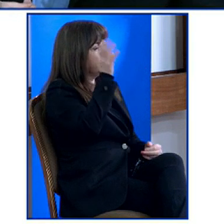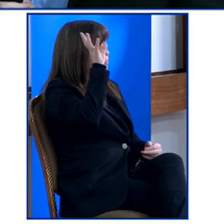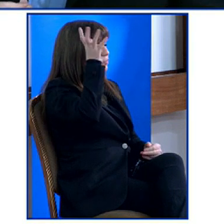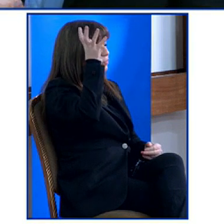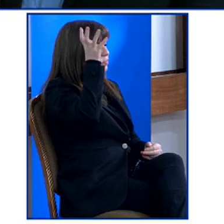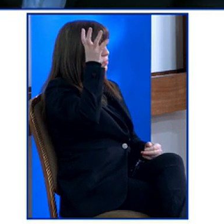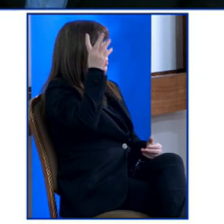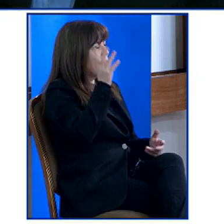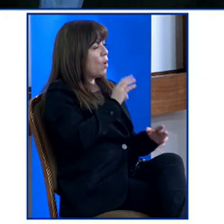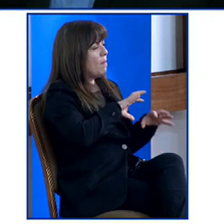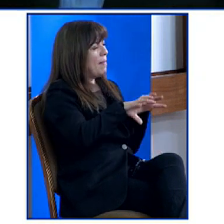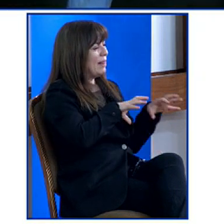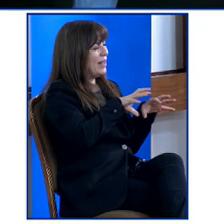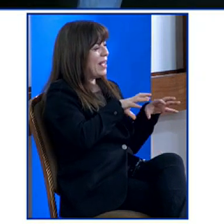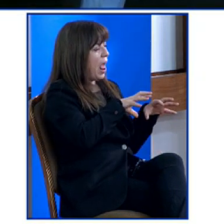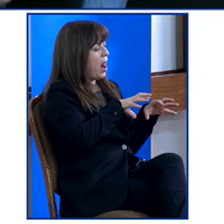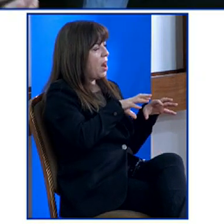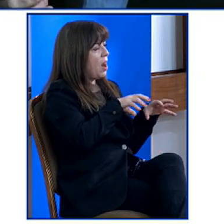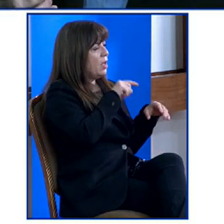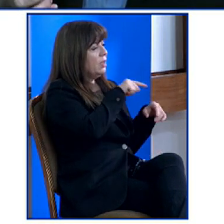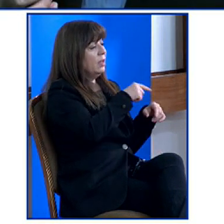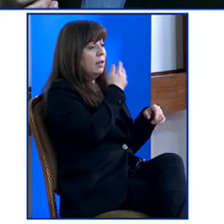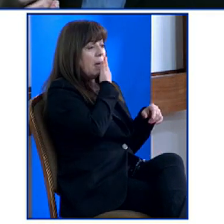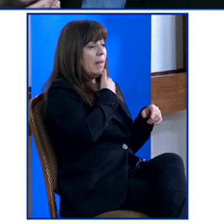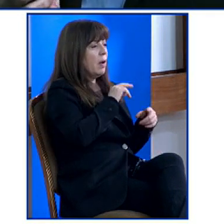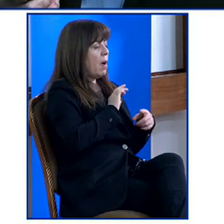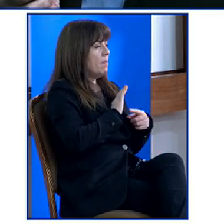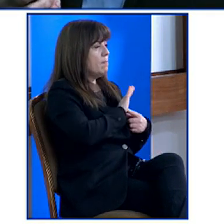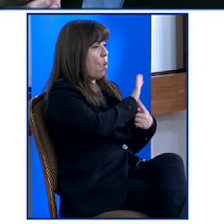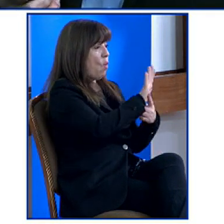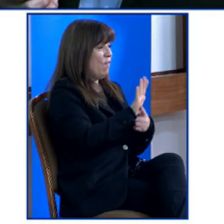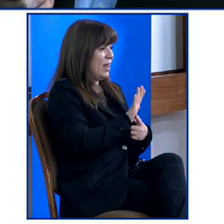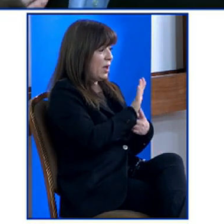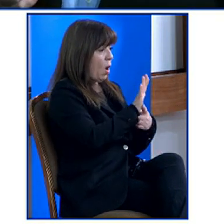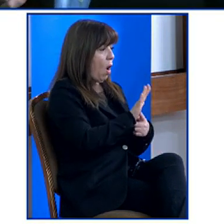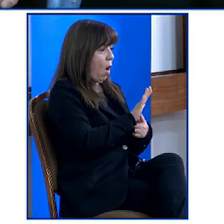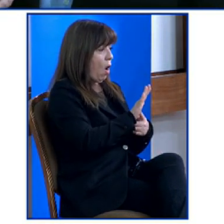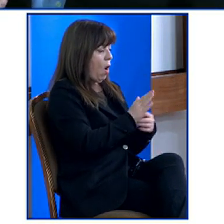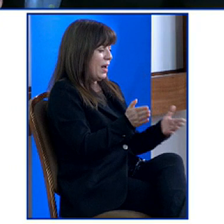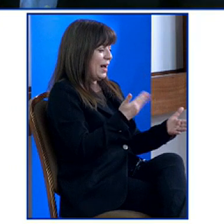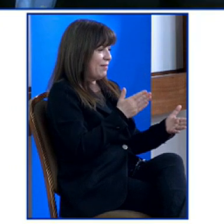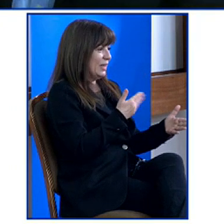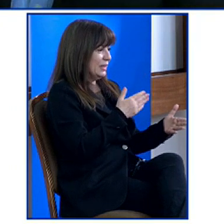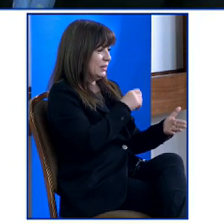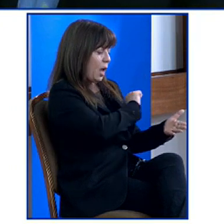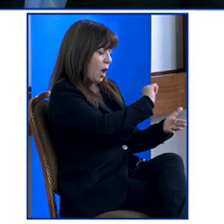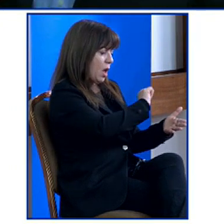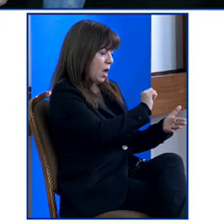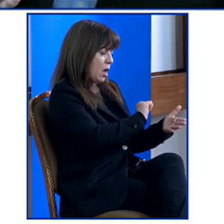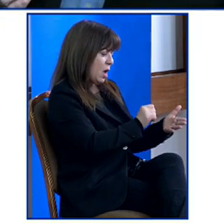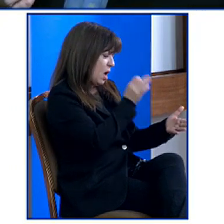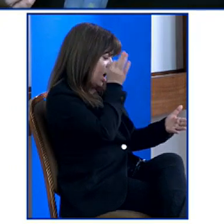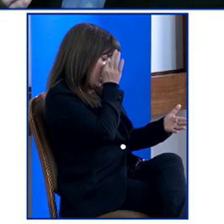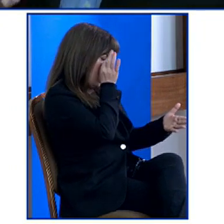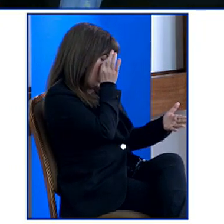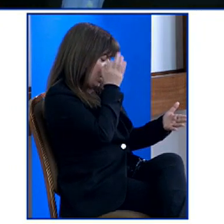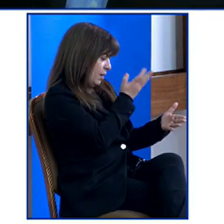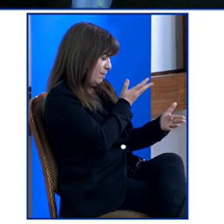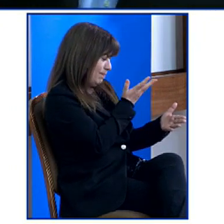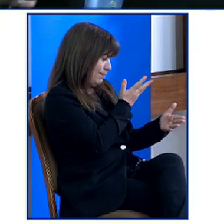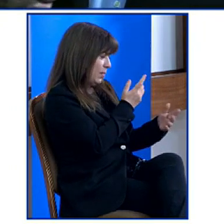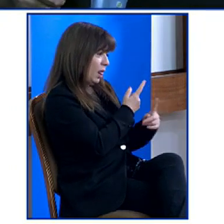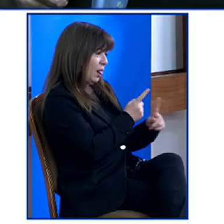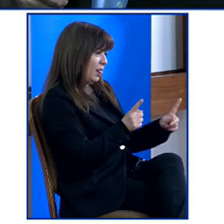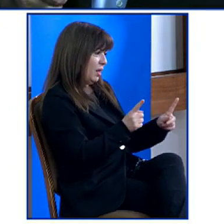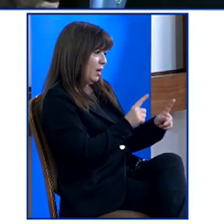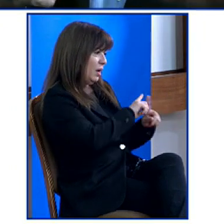particulado. Y este fue el artículo que se publicó en New England Journal of Medicine. Y lo que observamos es que, a